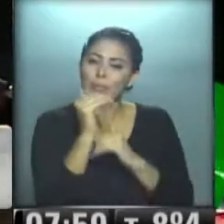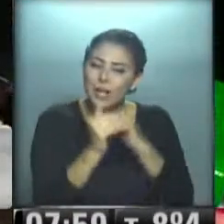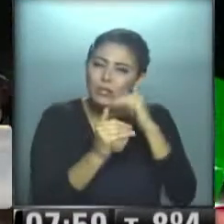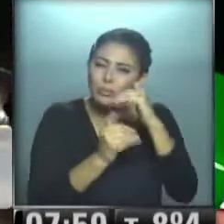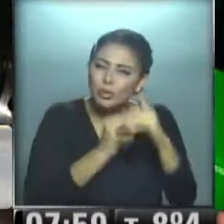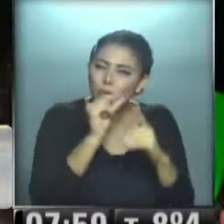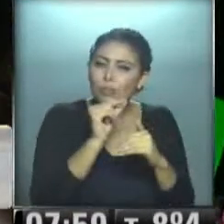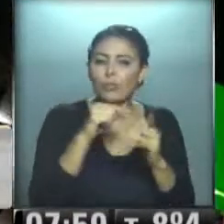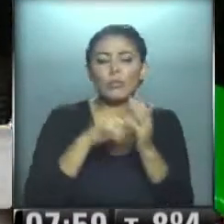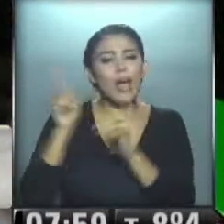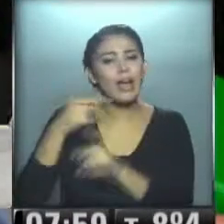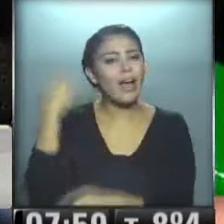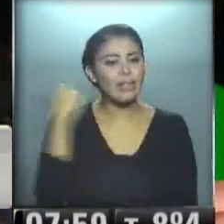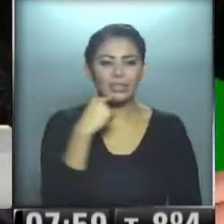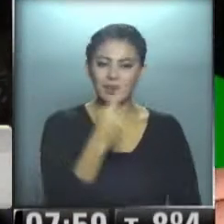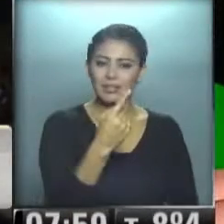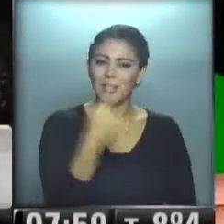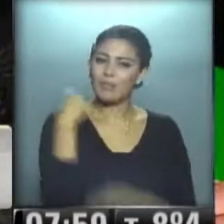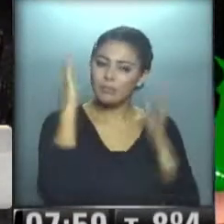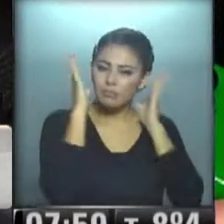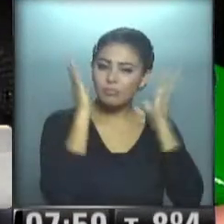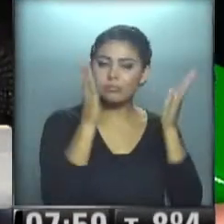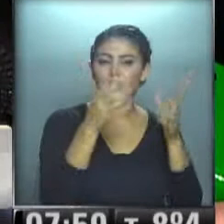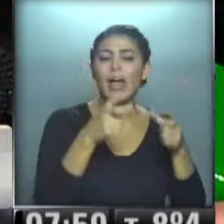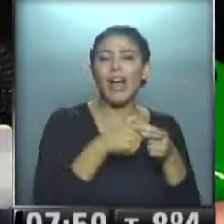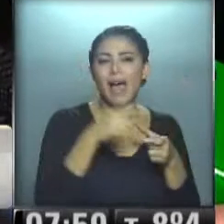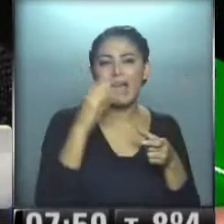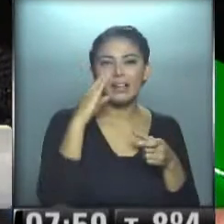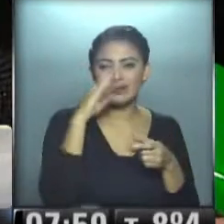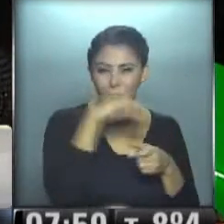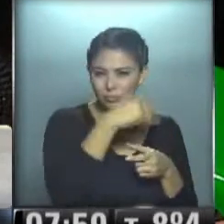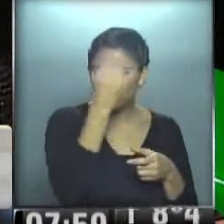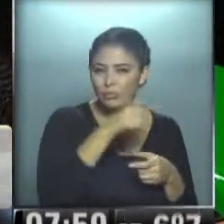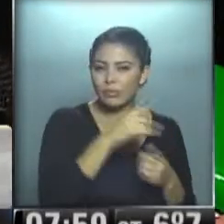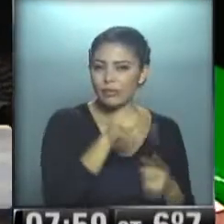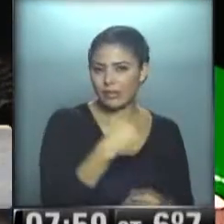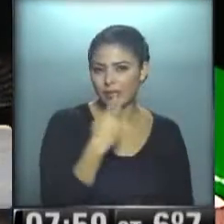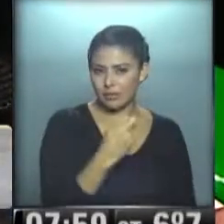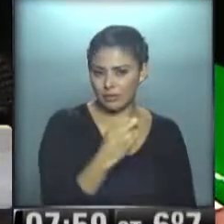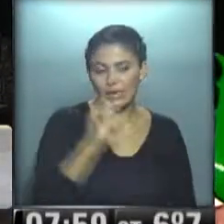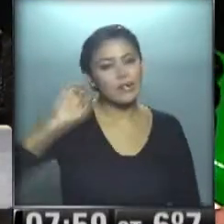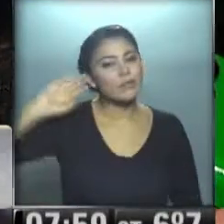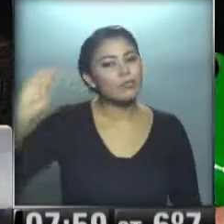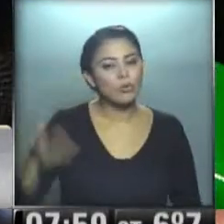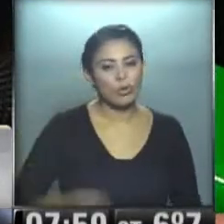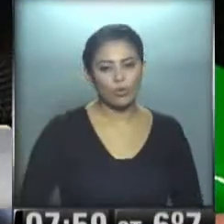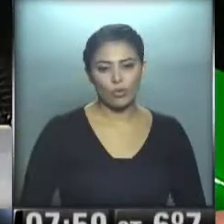dijo también aquí, con la puesta en valor de nuestro carbón en la matriz energética y todo lo que